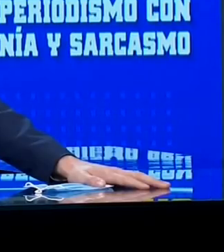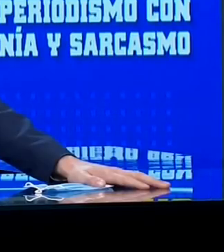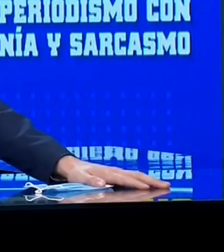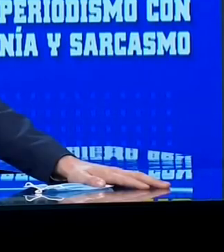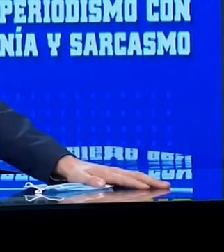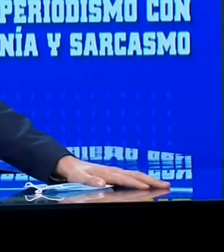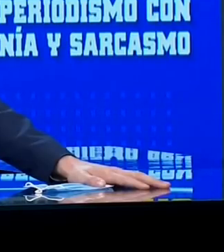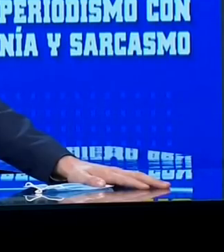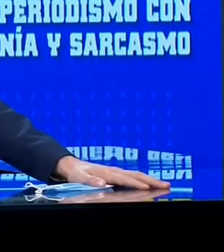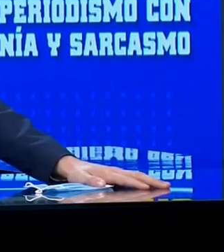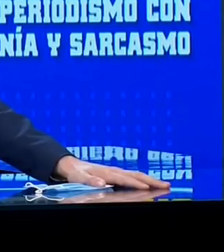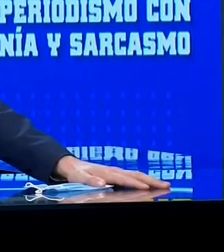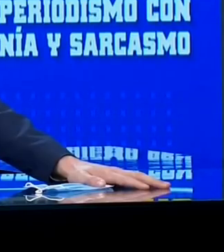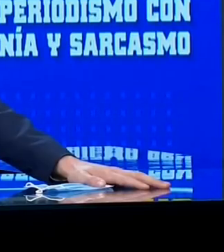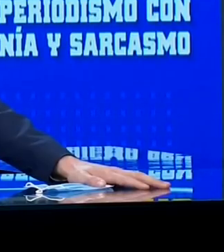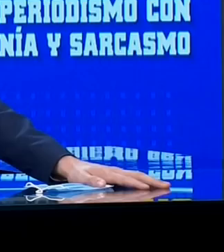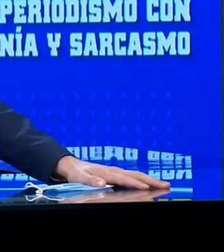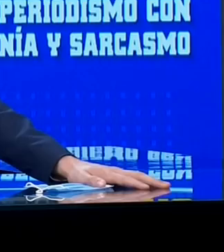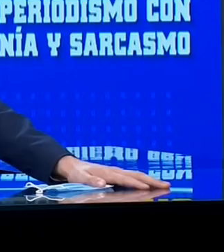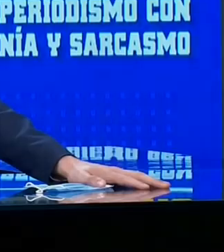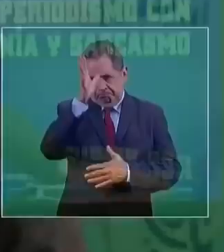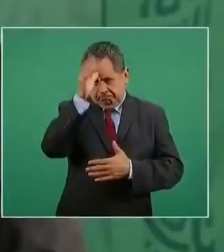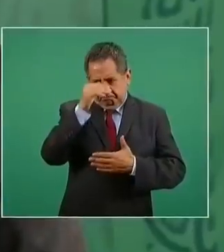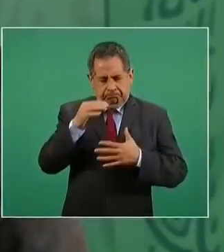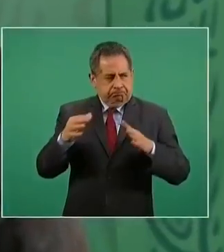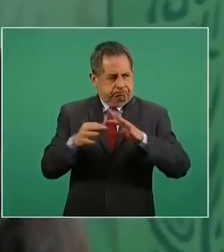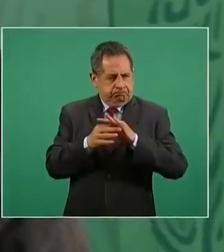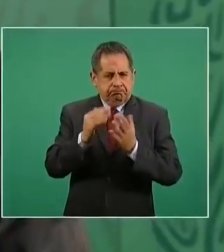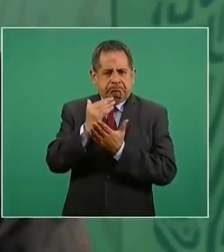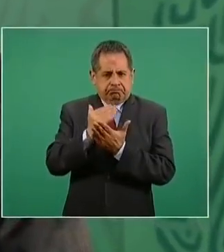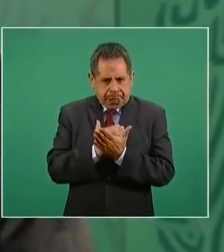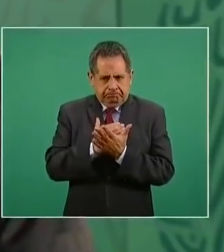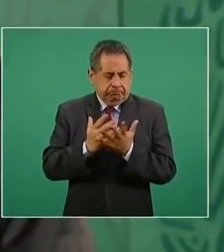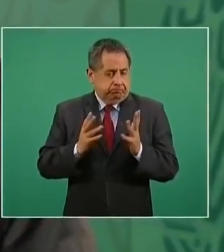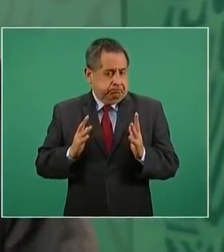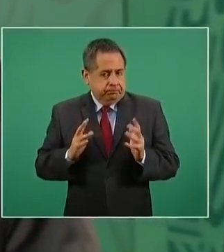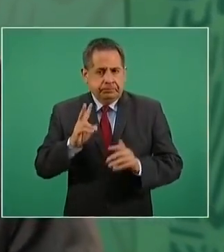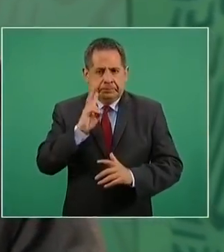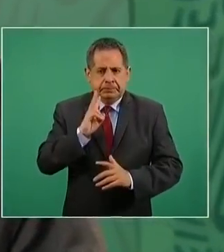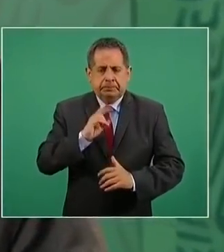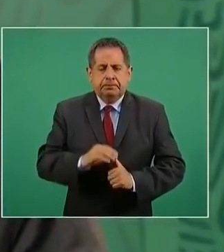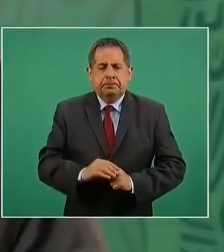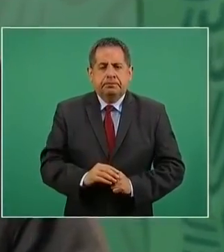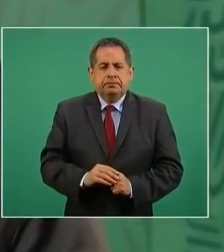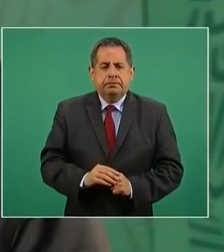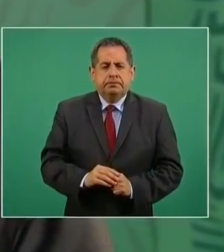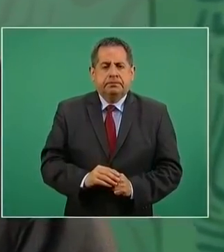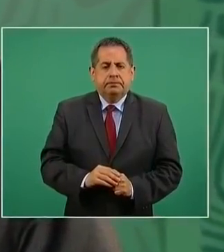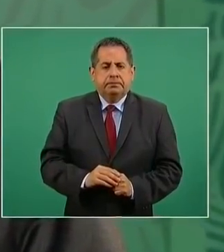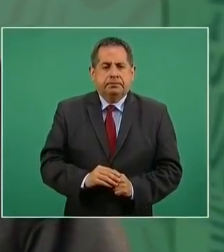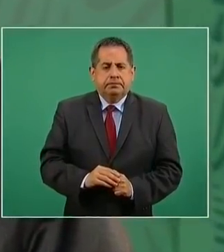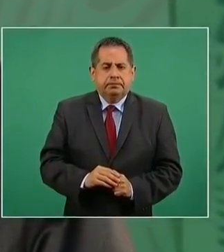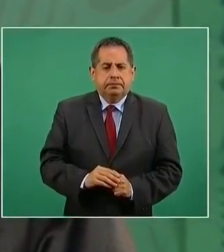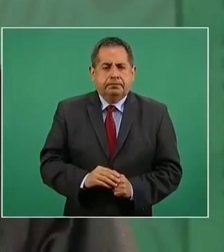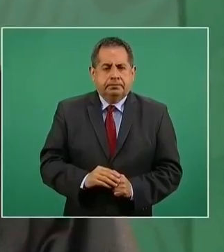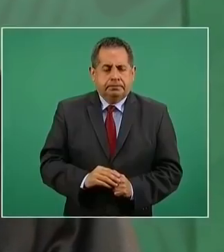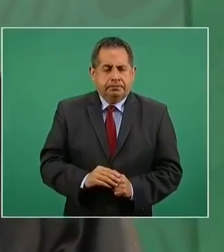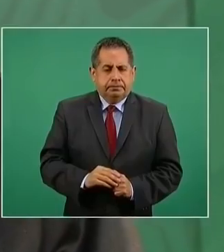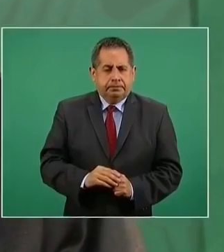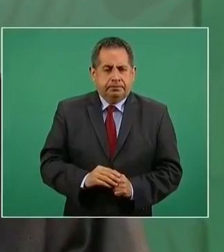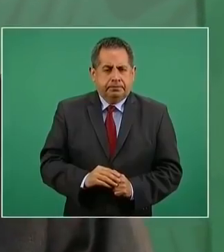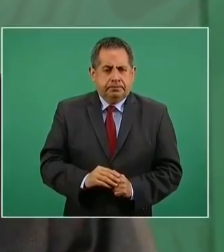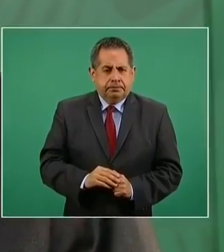del 90% de las vacunas en hospitales del país y quedan pendientes de entregarse las dosis en Oaxaca y Chiapas